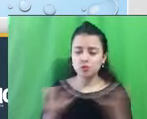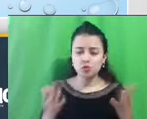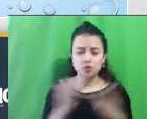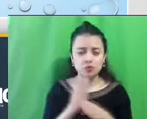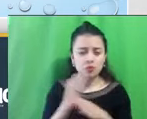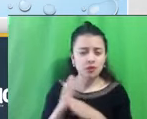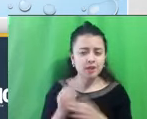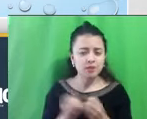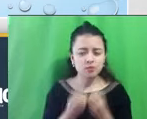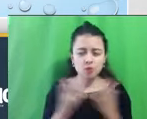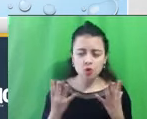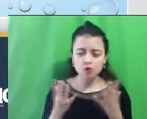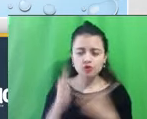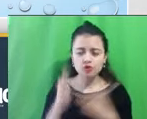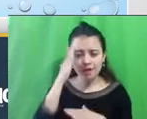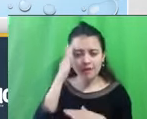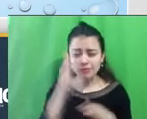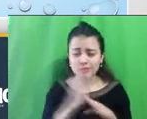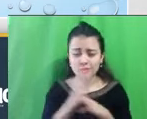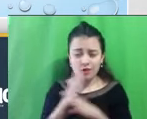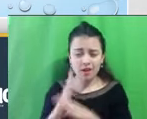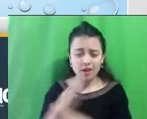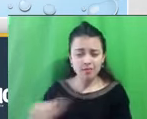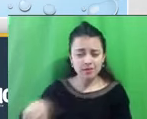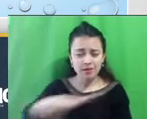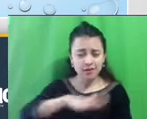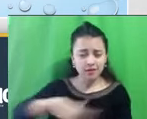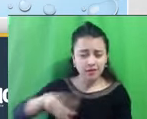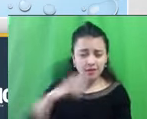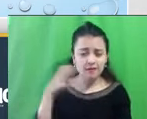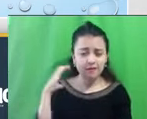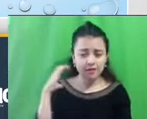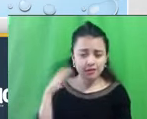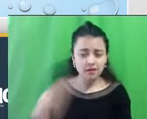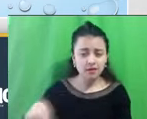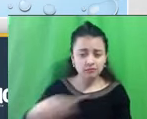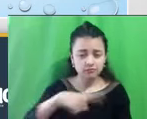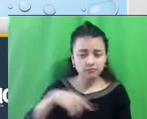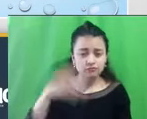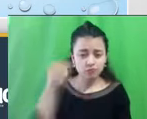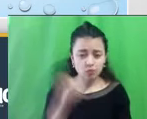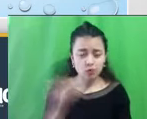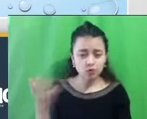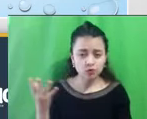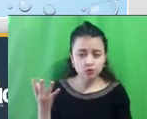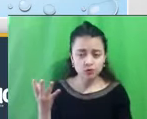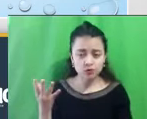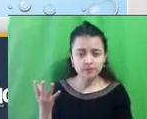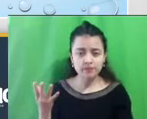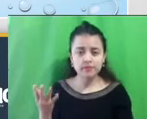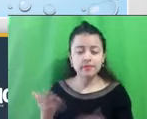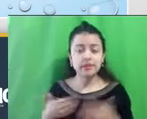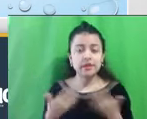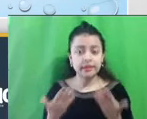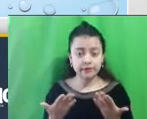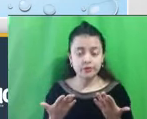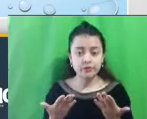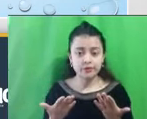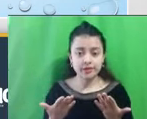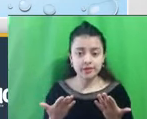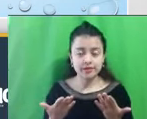el municipio, y son muchos los esfuerzos, a veces pocos los recursos que tenemos para